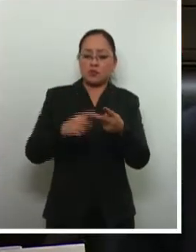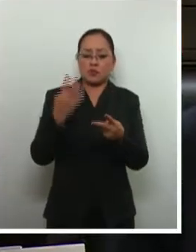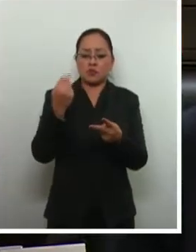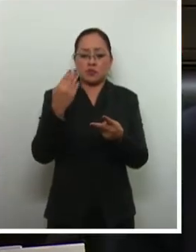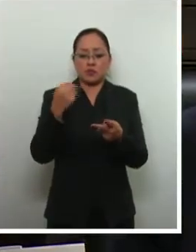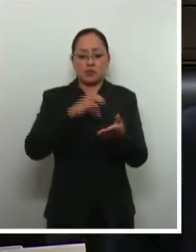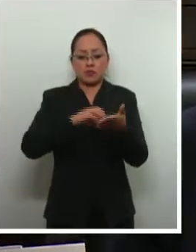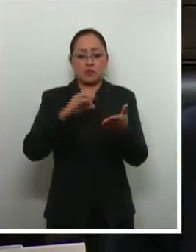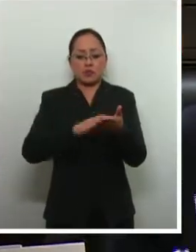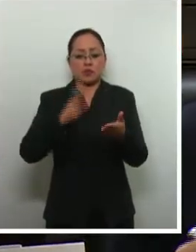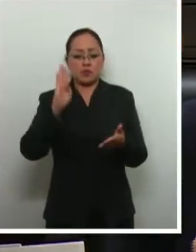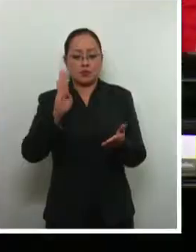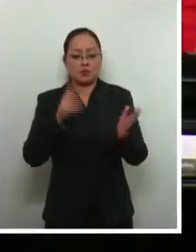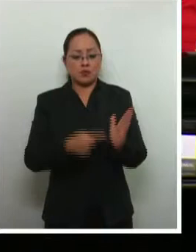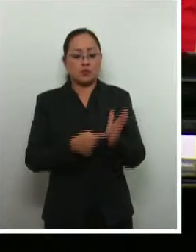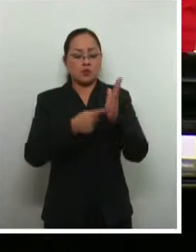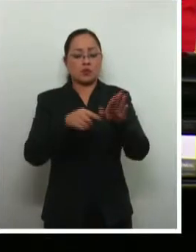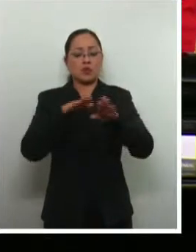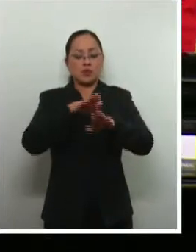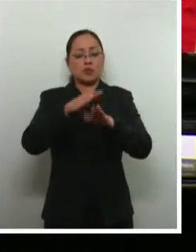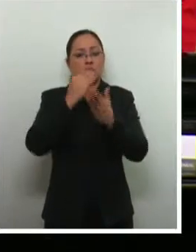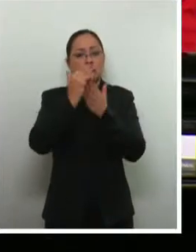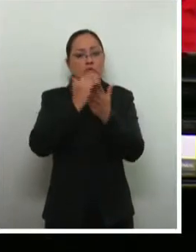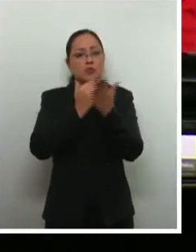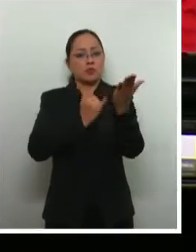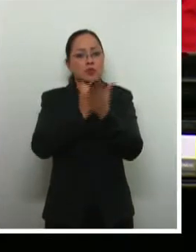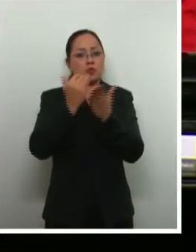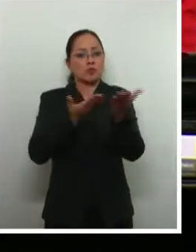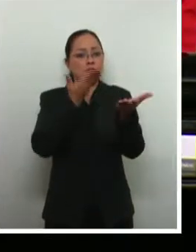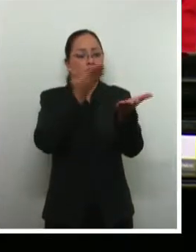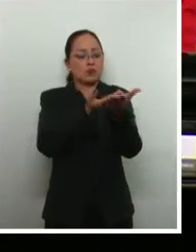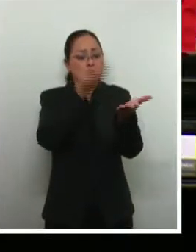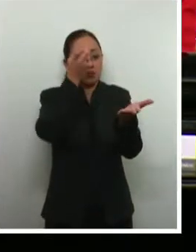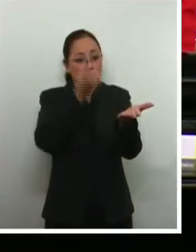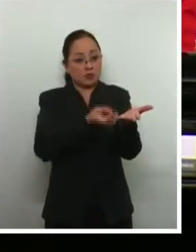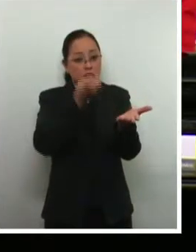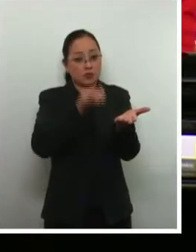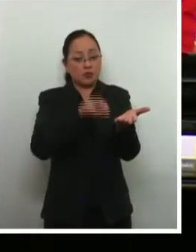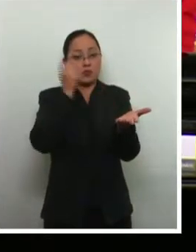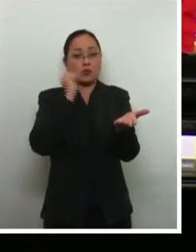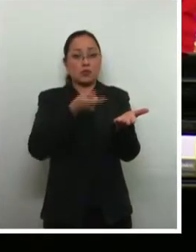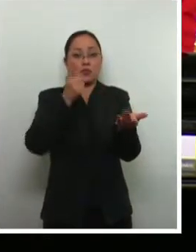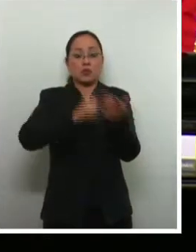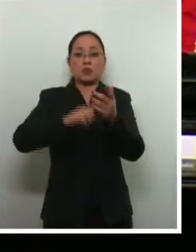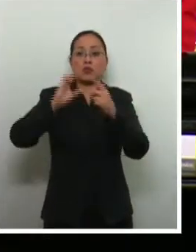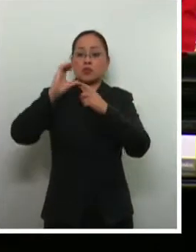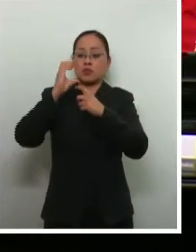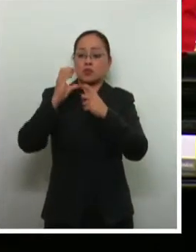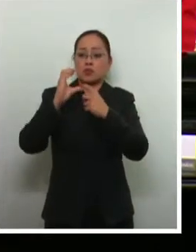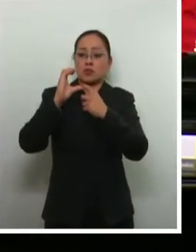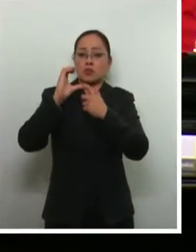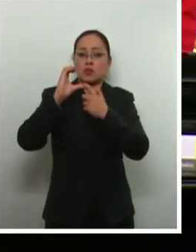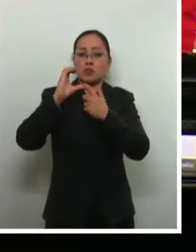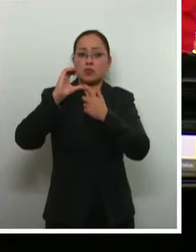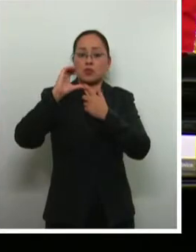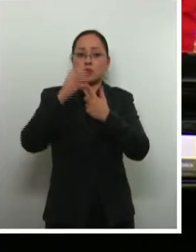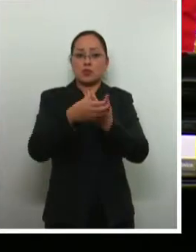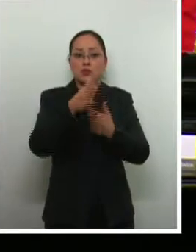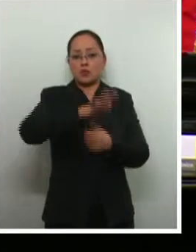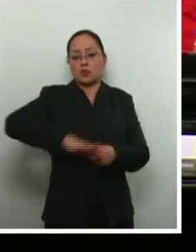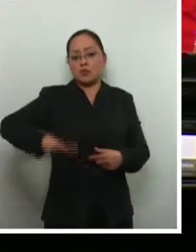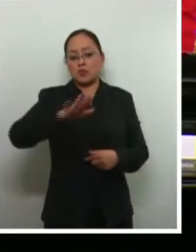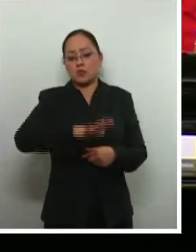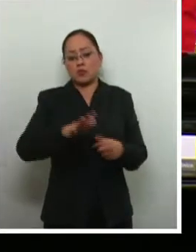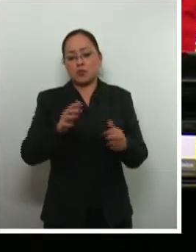del apartado B en los términos propuestos por la comisión que fueron consensados